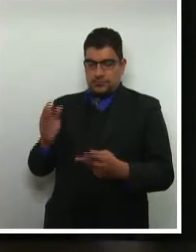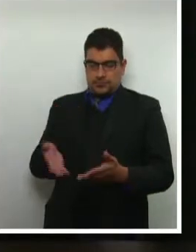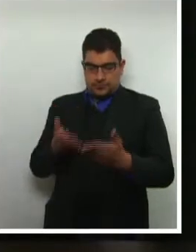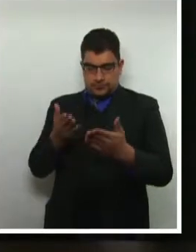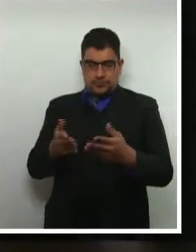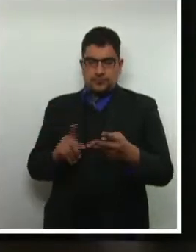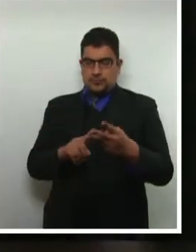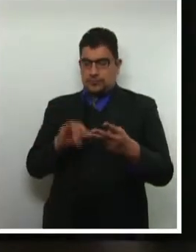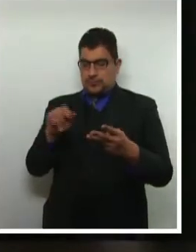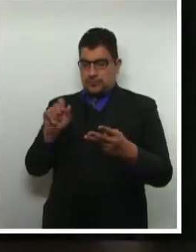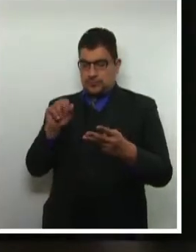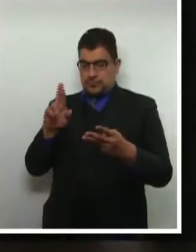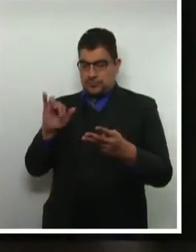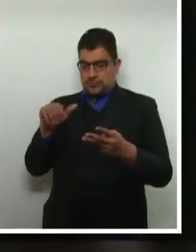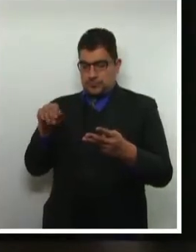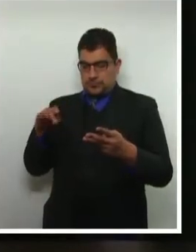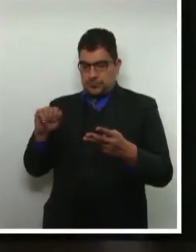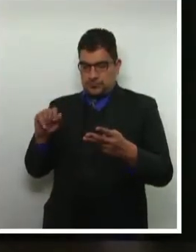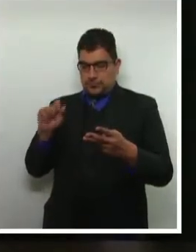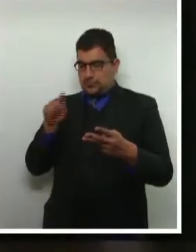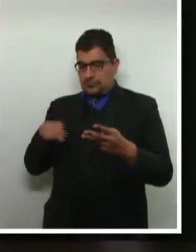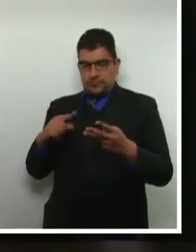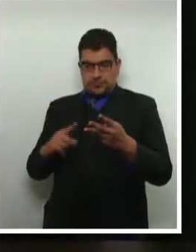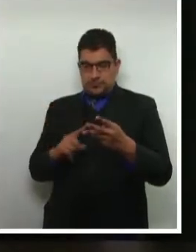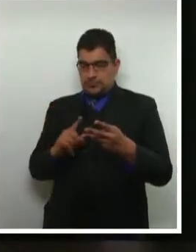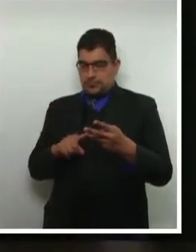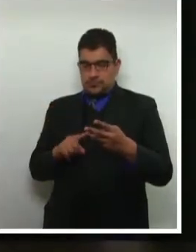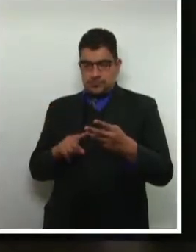Jesús Ramírez en contra.